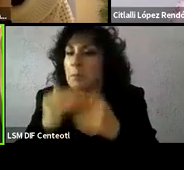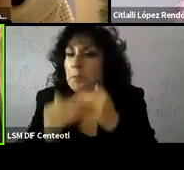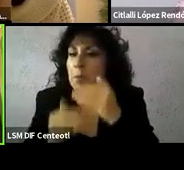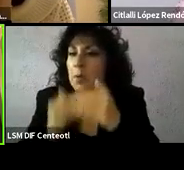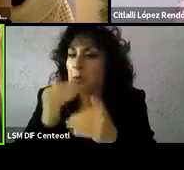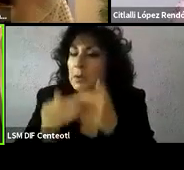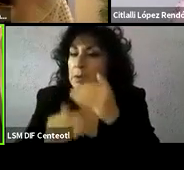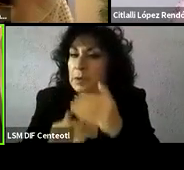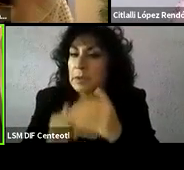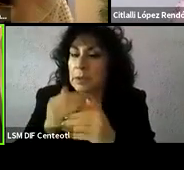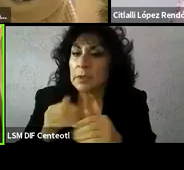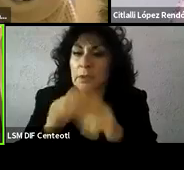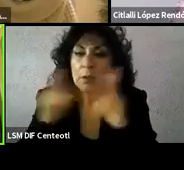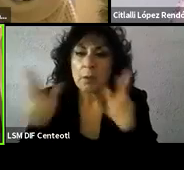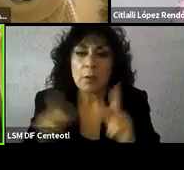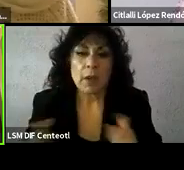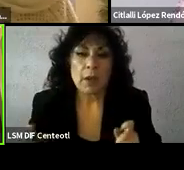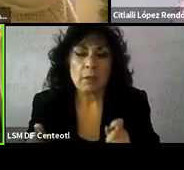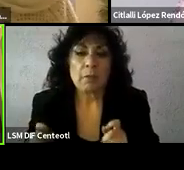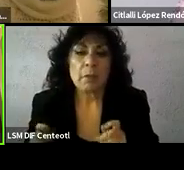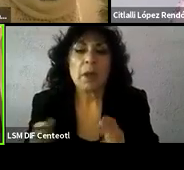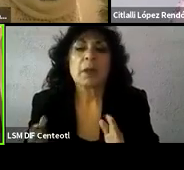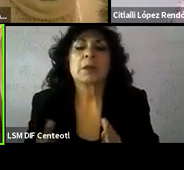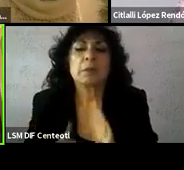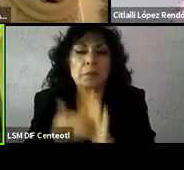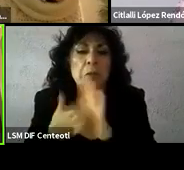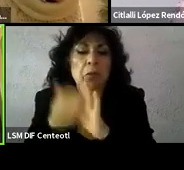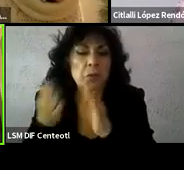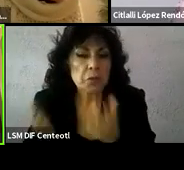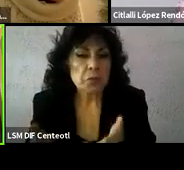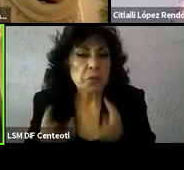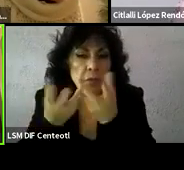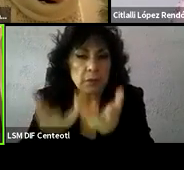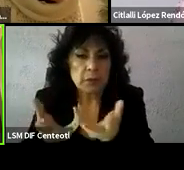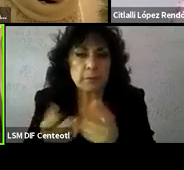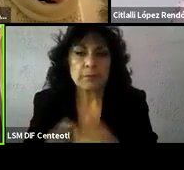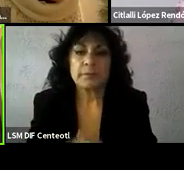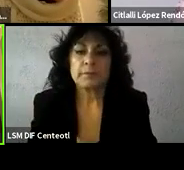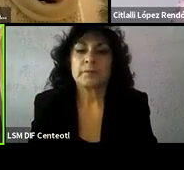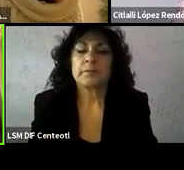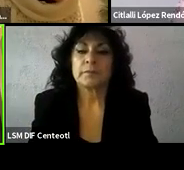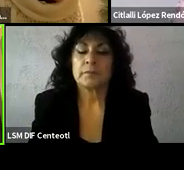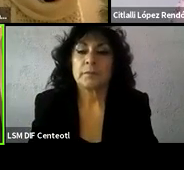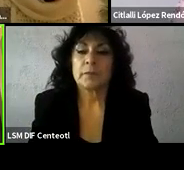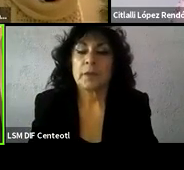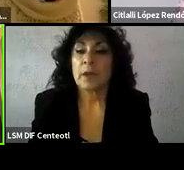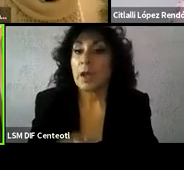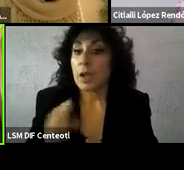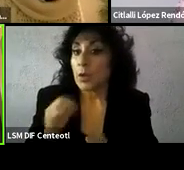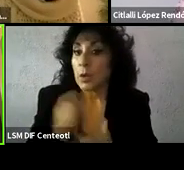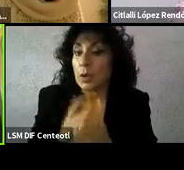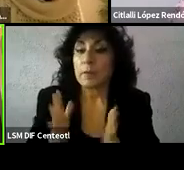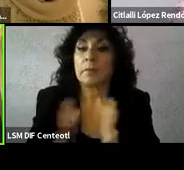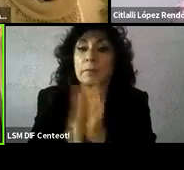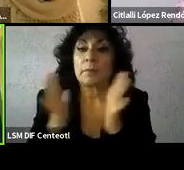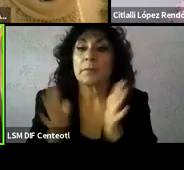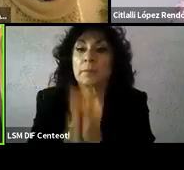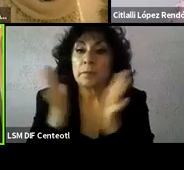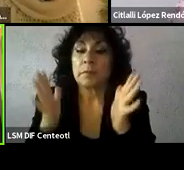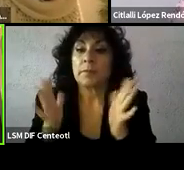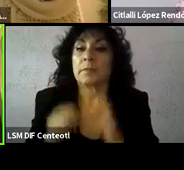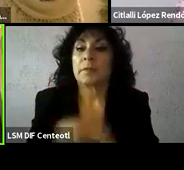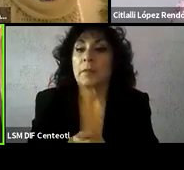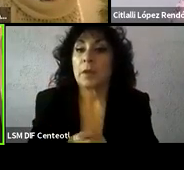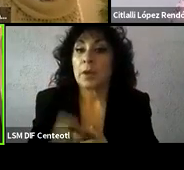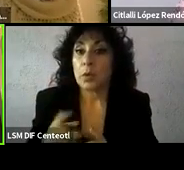no hay posibilidades, ¿no? Entonces, cómo ahí entra la cuestión de la participación, y nosotros tenemos mucha experiencia en donde se